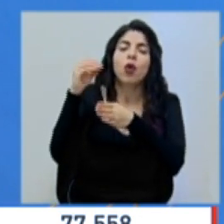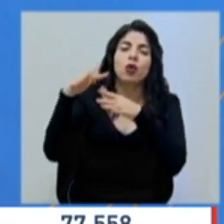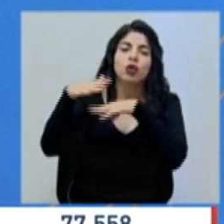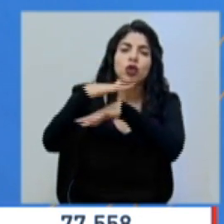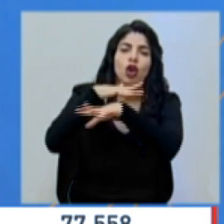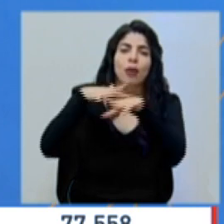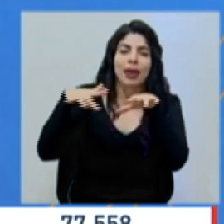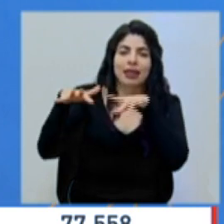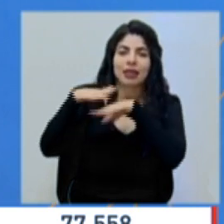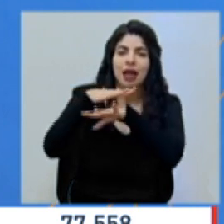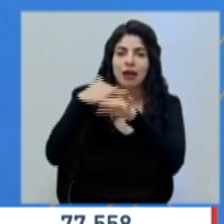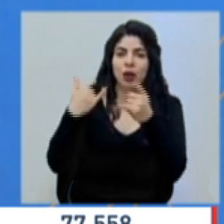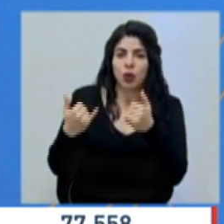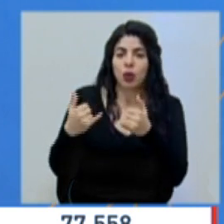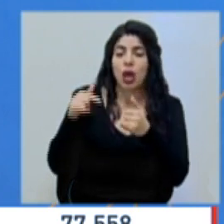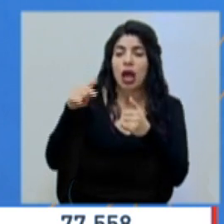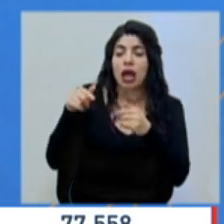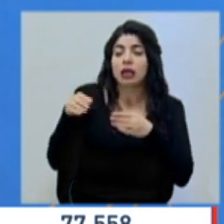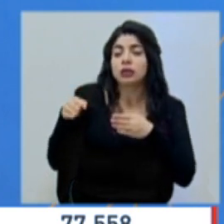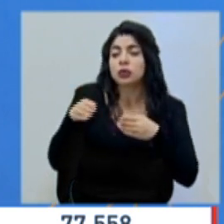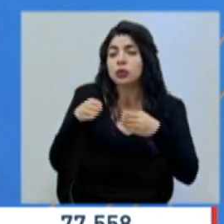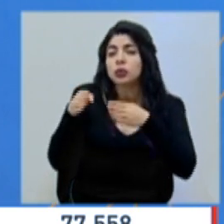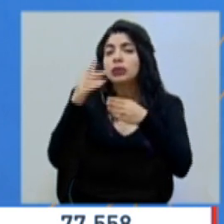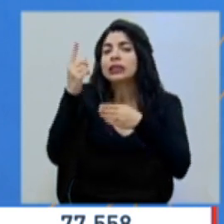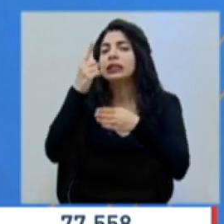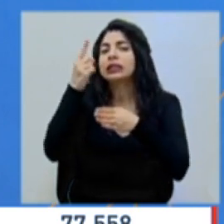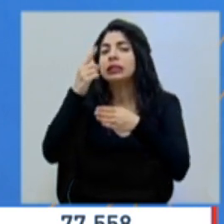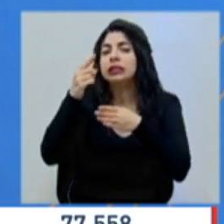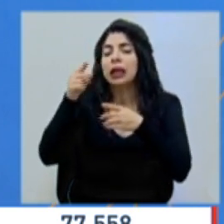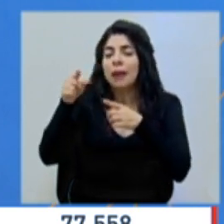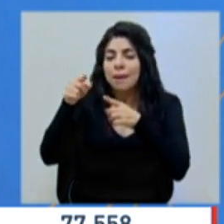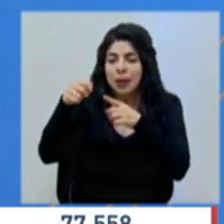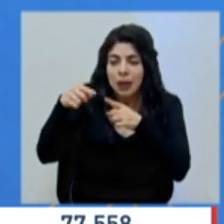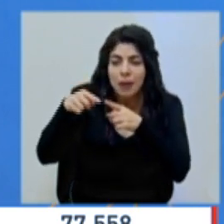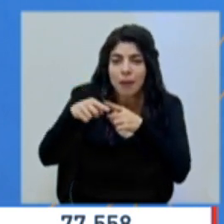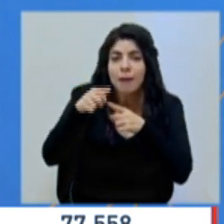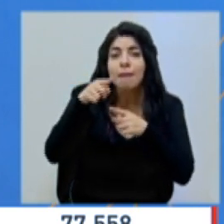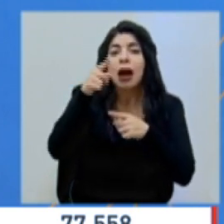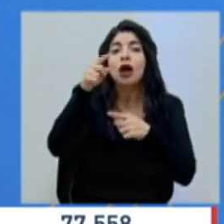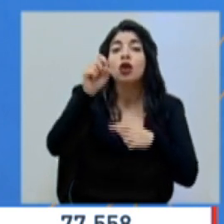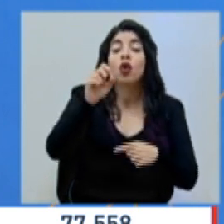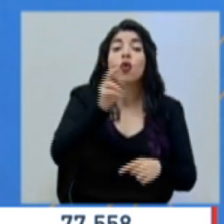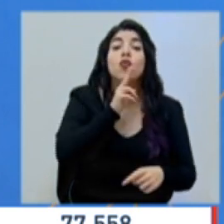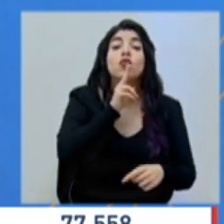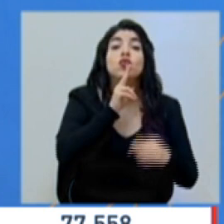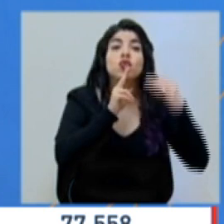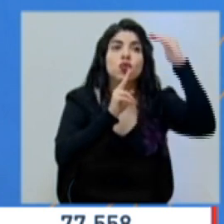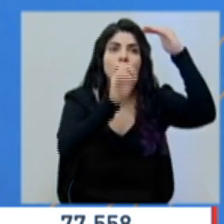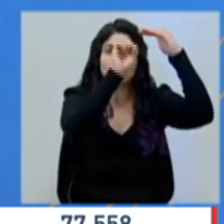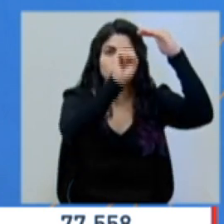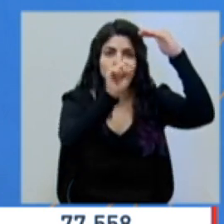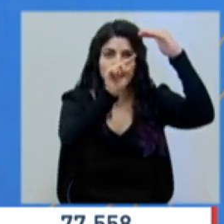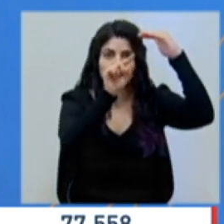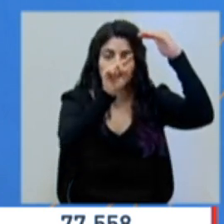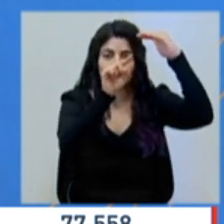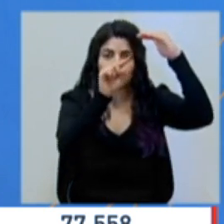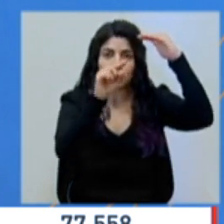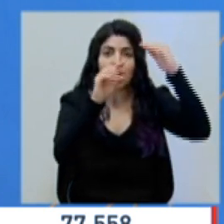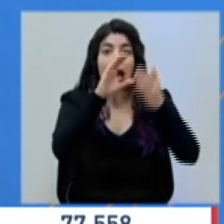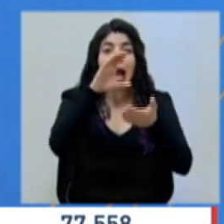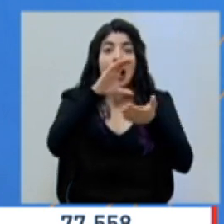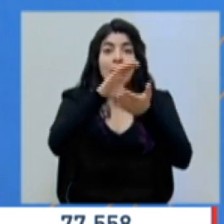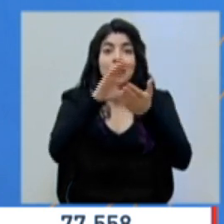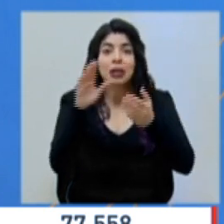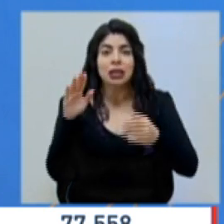tropical. Actualmente se desplazará siempre hacia la parte sur de Honduras, pasando sobre la capital hondureña como